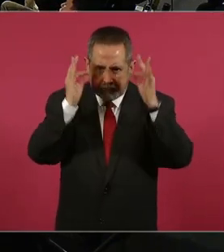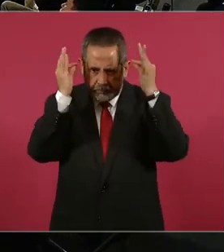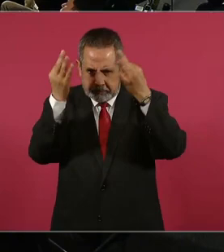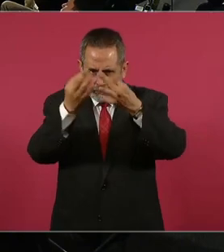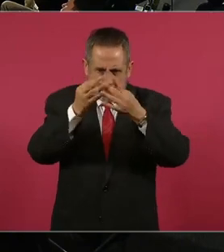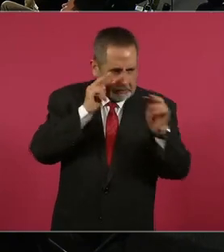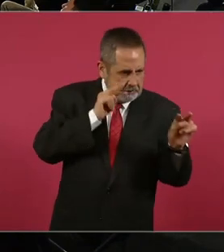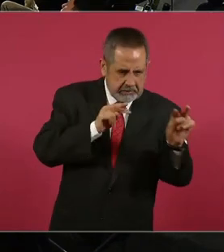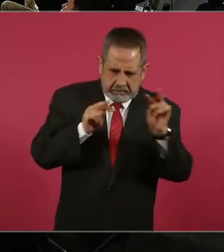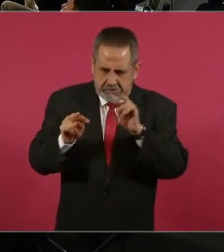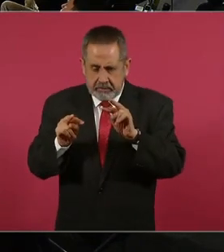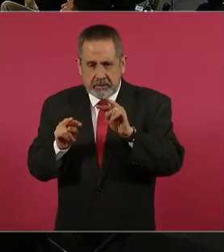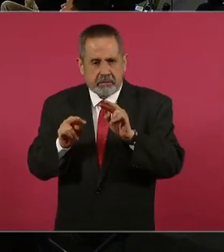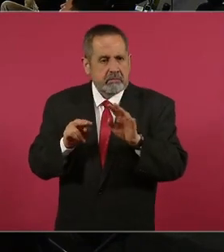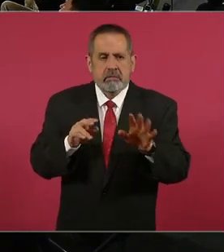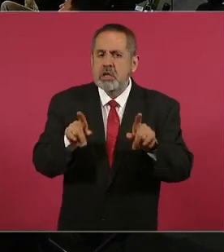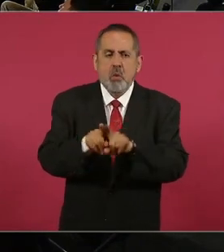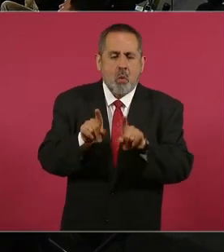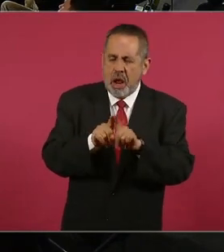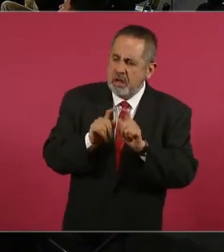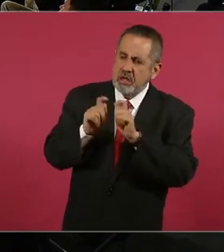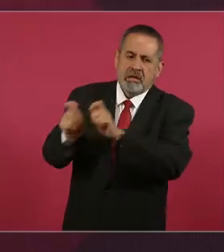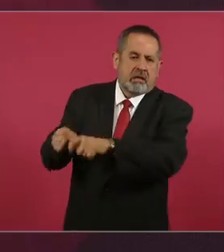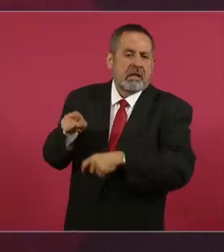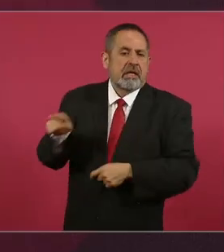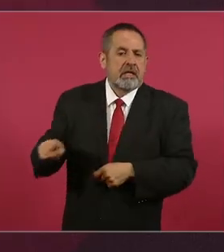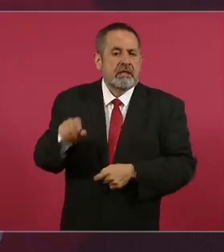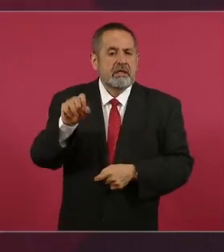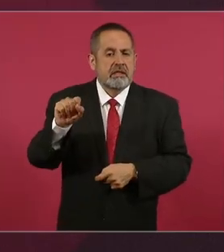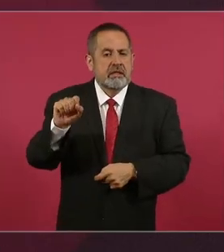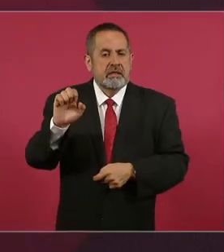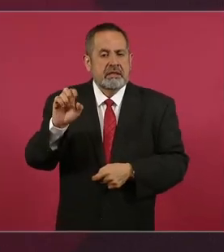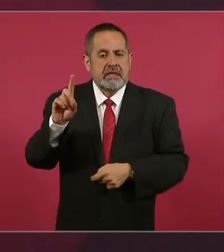que se entregaron a la Secretaría de la Defensa. Igual,